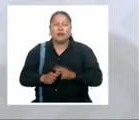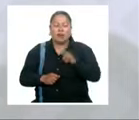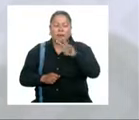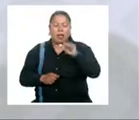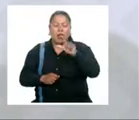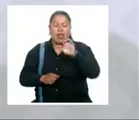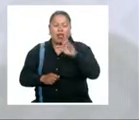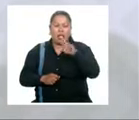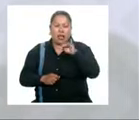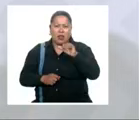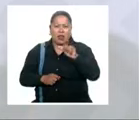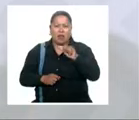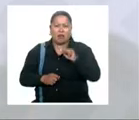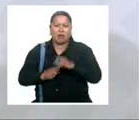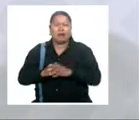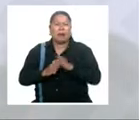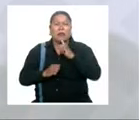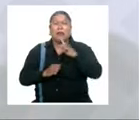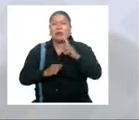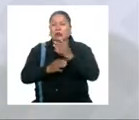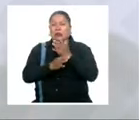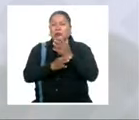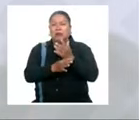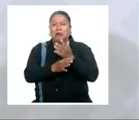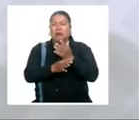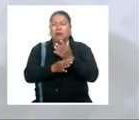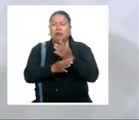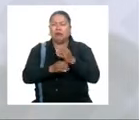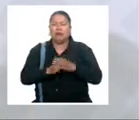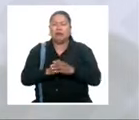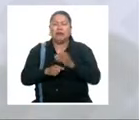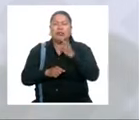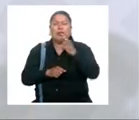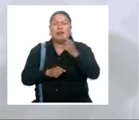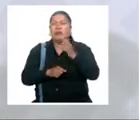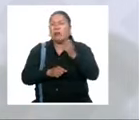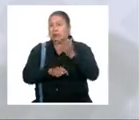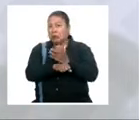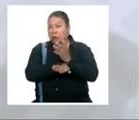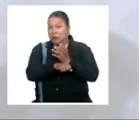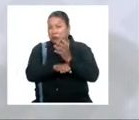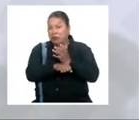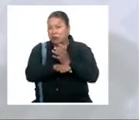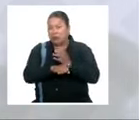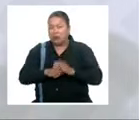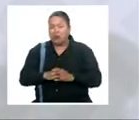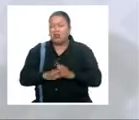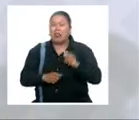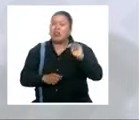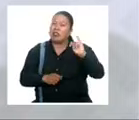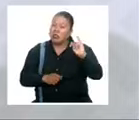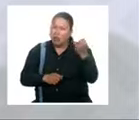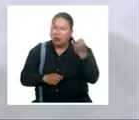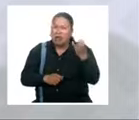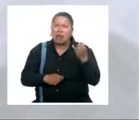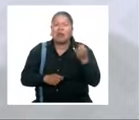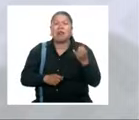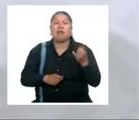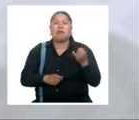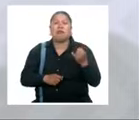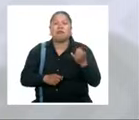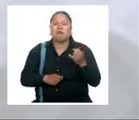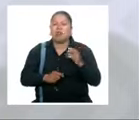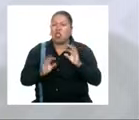Valeria, nos decían que era de Estados Unidos, que era de Tijuana, que